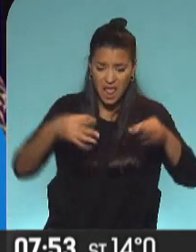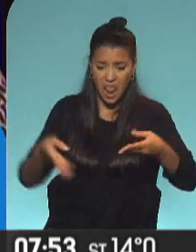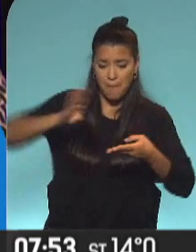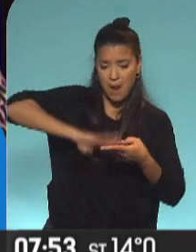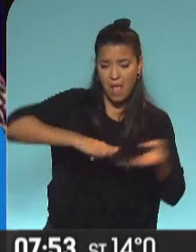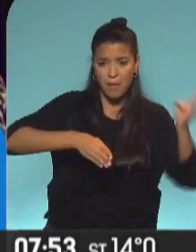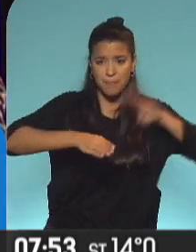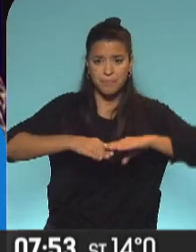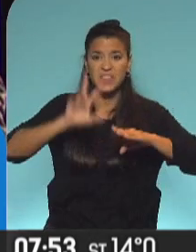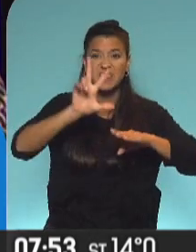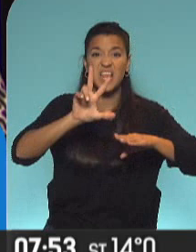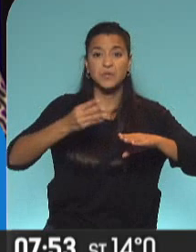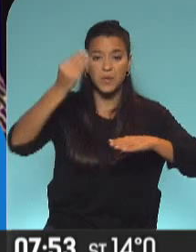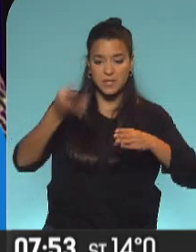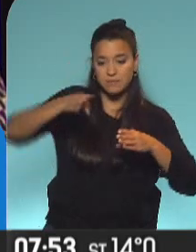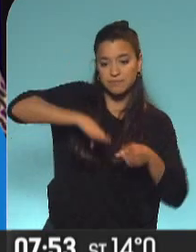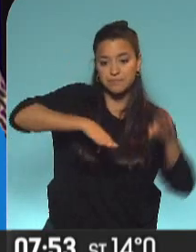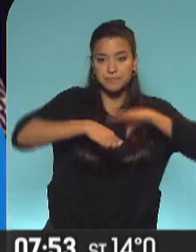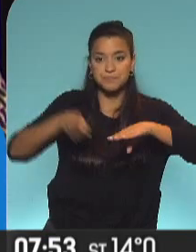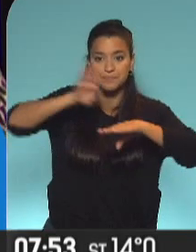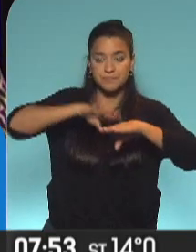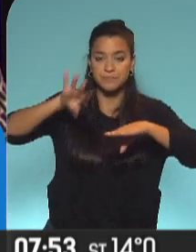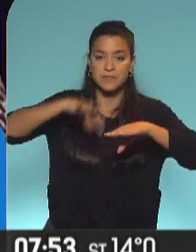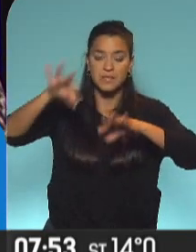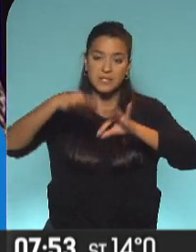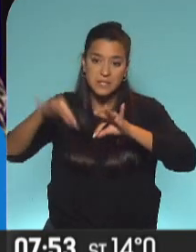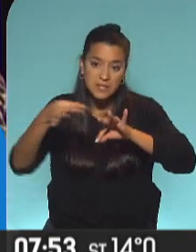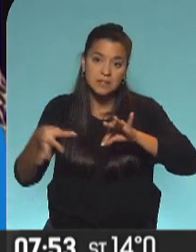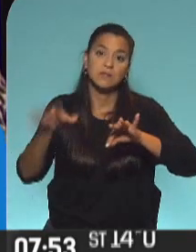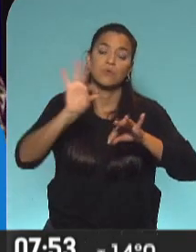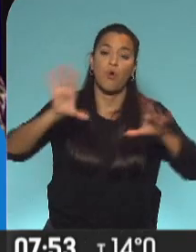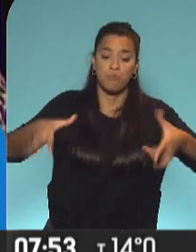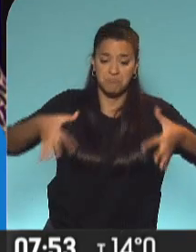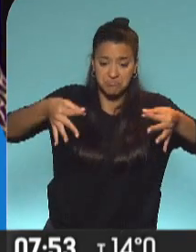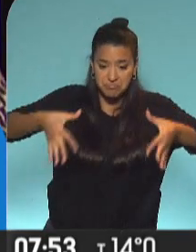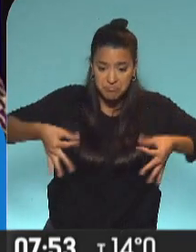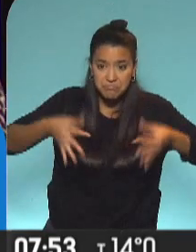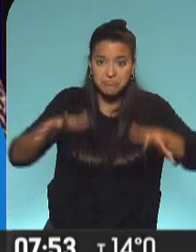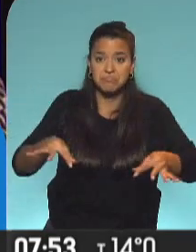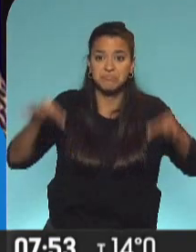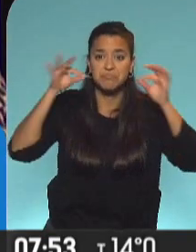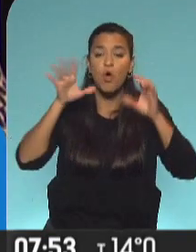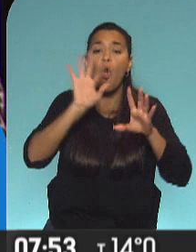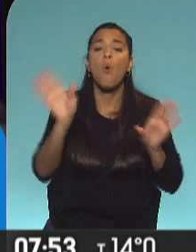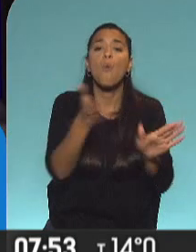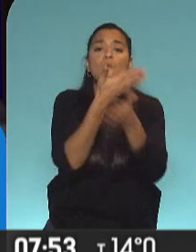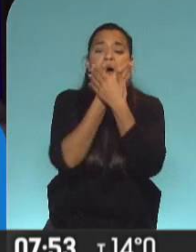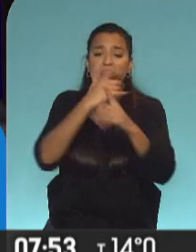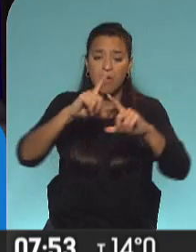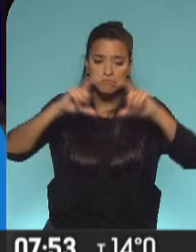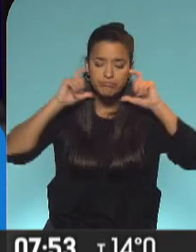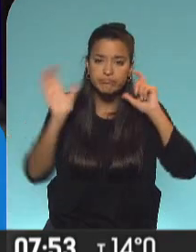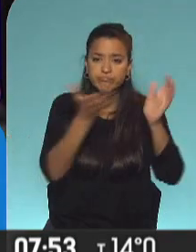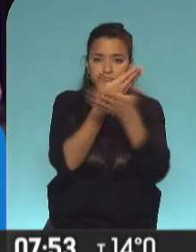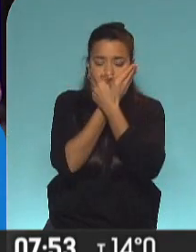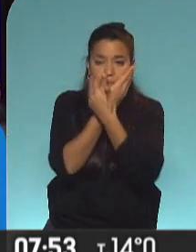plegándola 3 veces y atándola con alguna cinta o incluso la tela misma o en todo caso una bufanda. En cualquiera de los